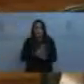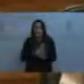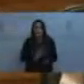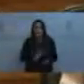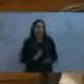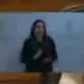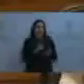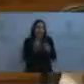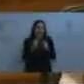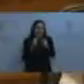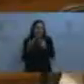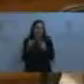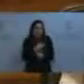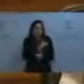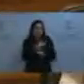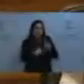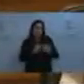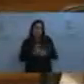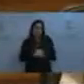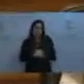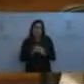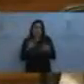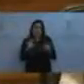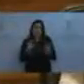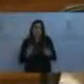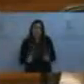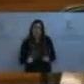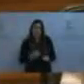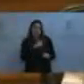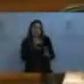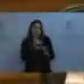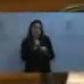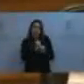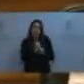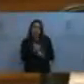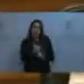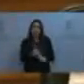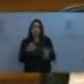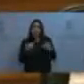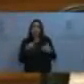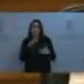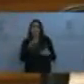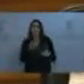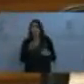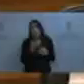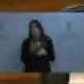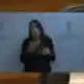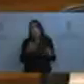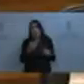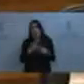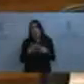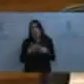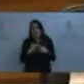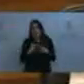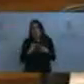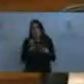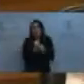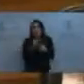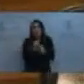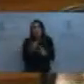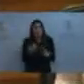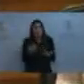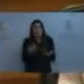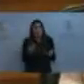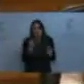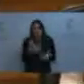con las necesidades de los asturianos. Le tiene usted una ingente tarea por delante. La ineficacia de las políticas de empleo, los números ya se lo dejan claro, no falta que se lo dejemos nosotros.